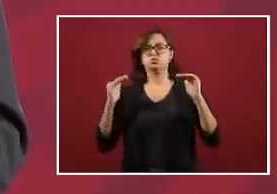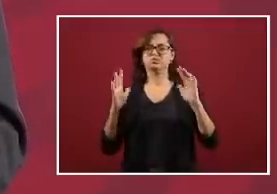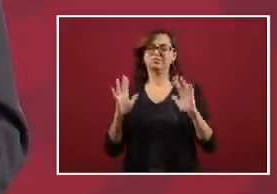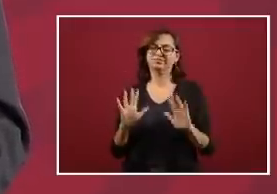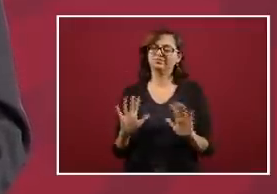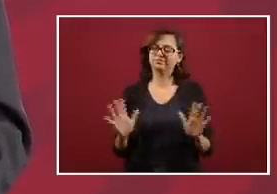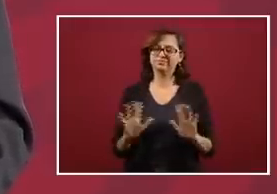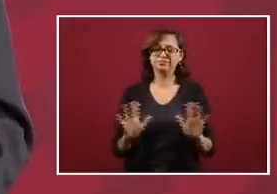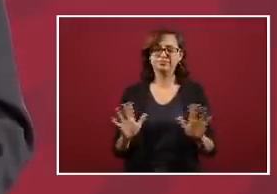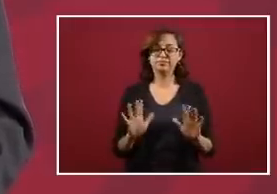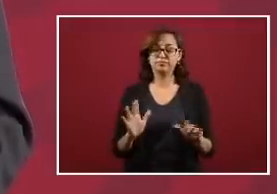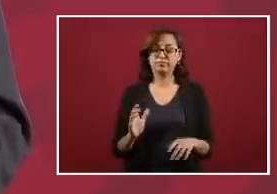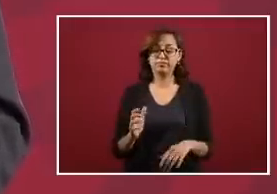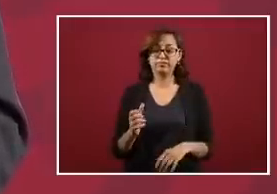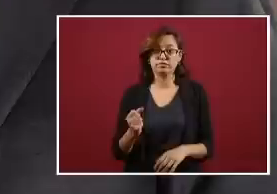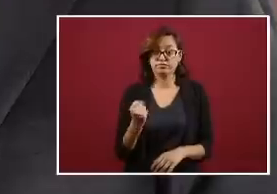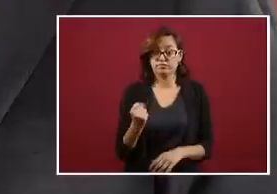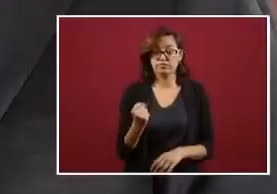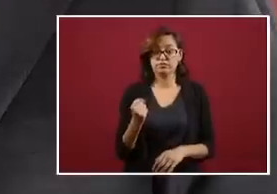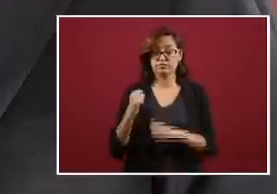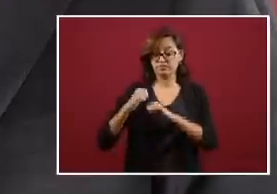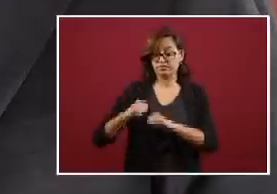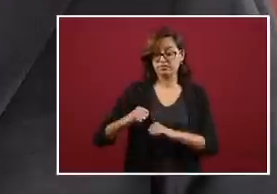El poder es humildad